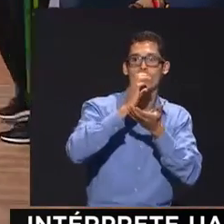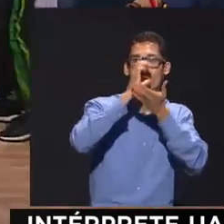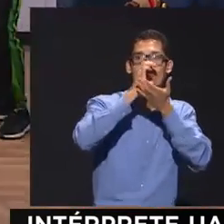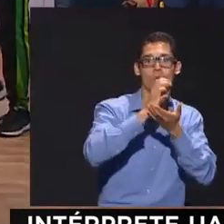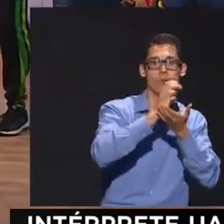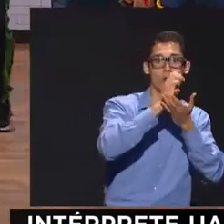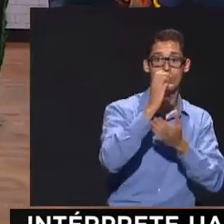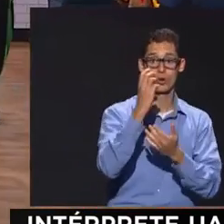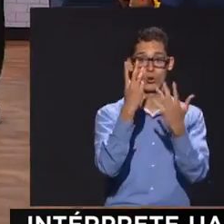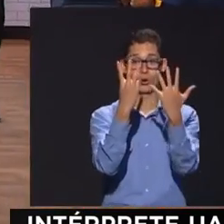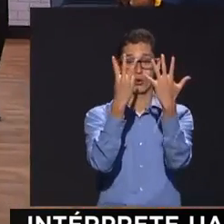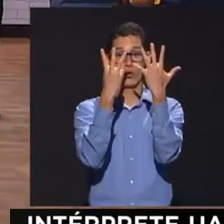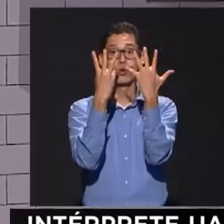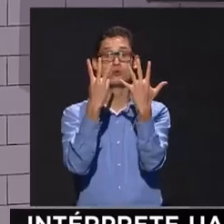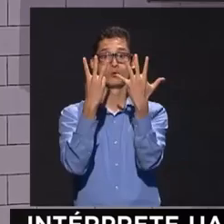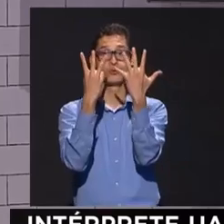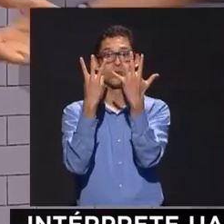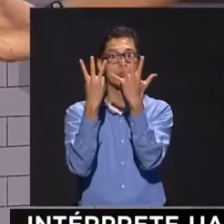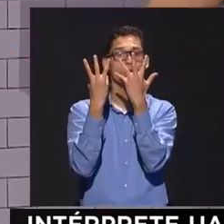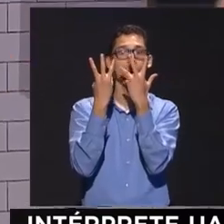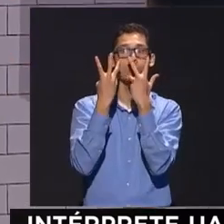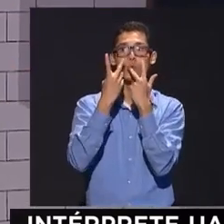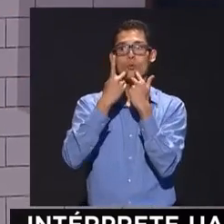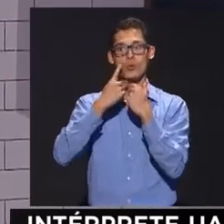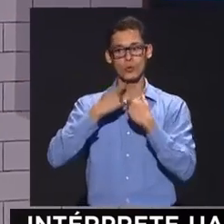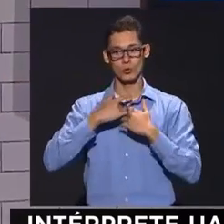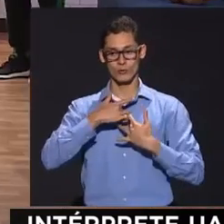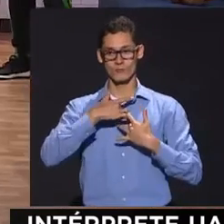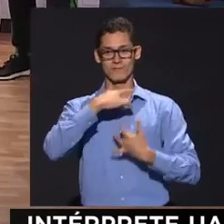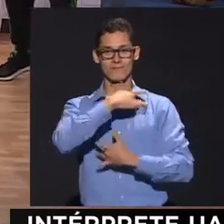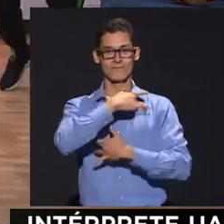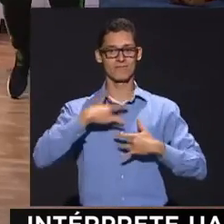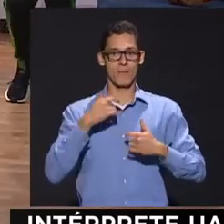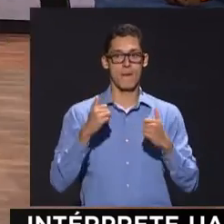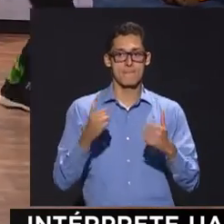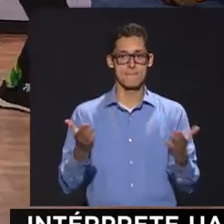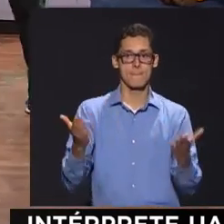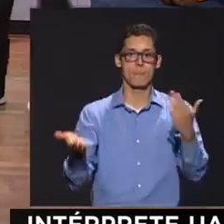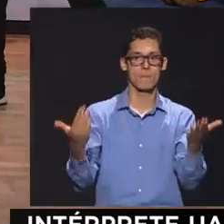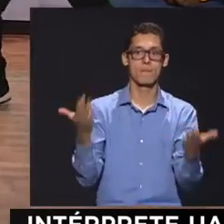cuerpo lo va a agradecer y todo bien y todo y todo bien